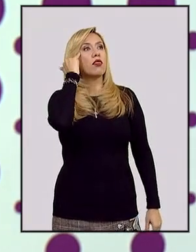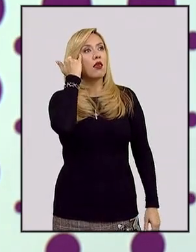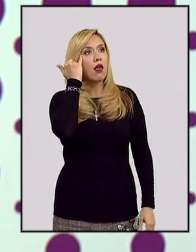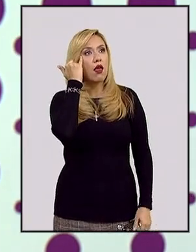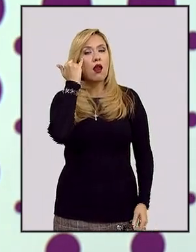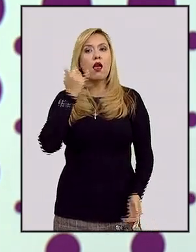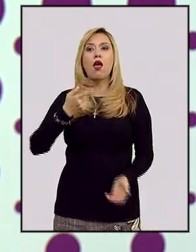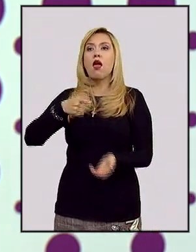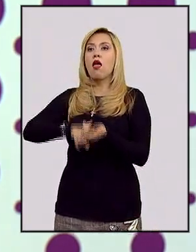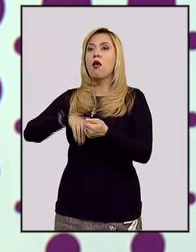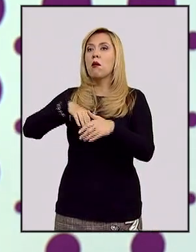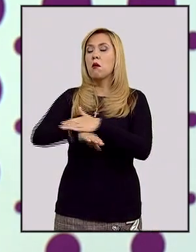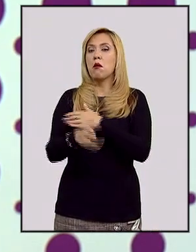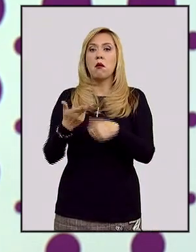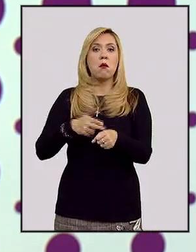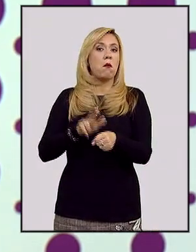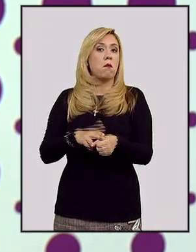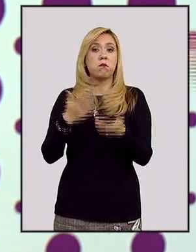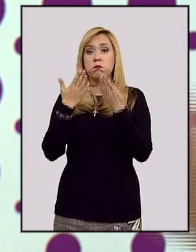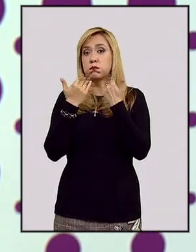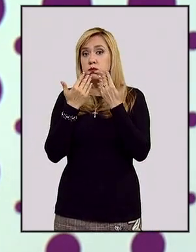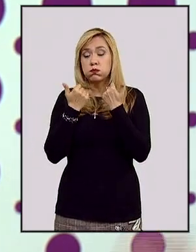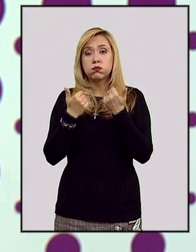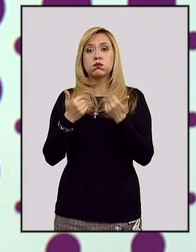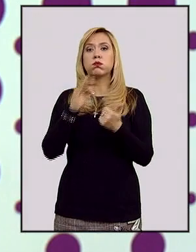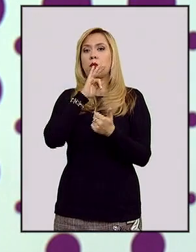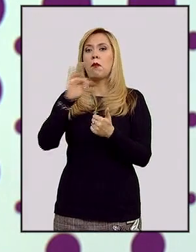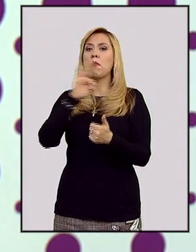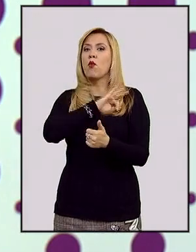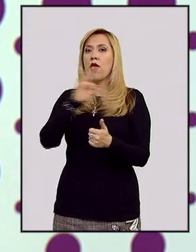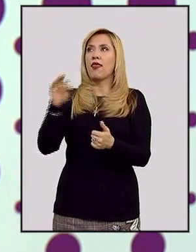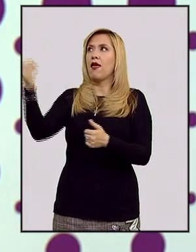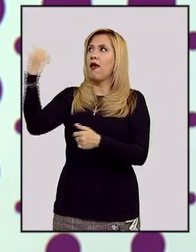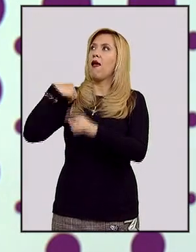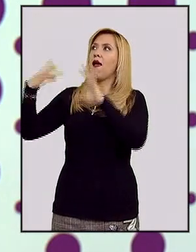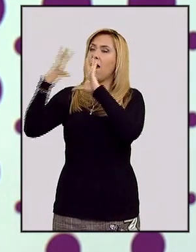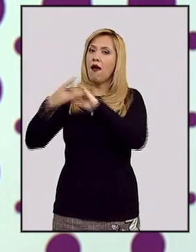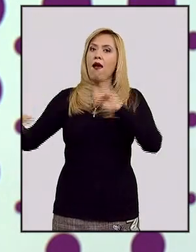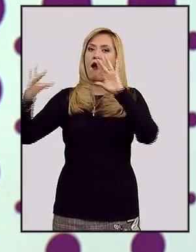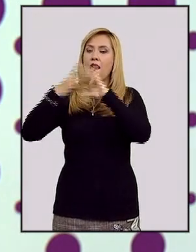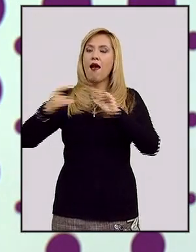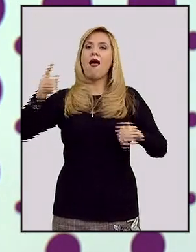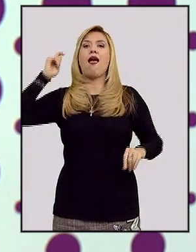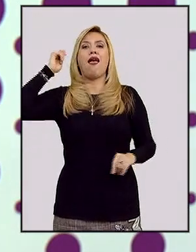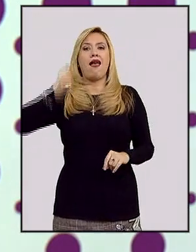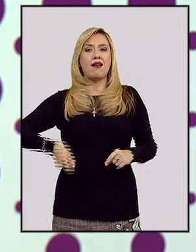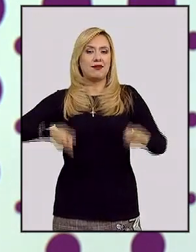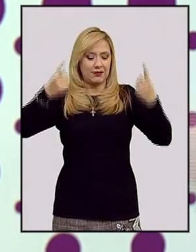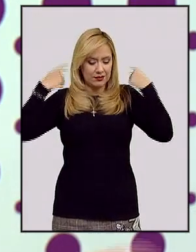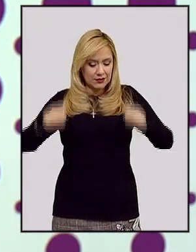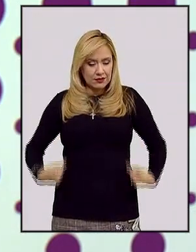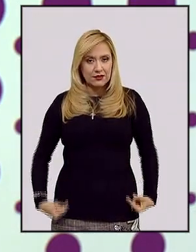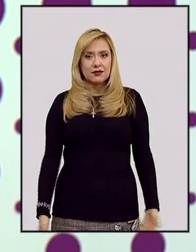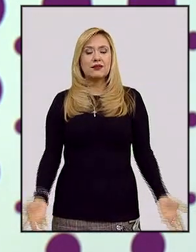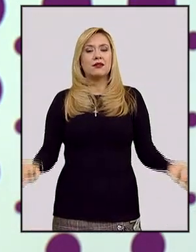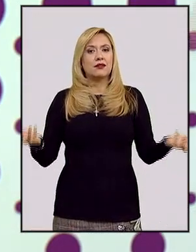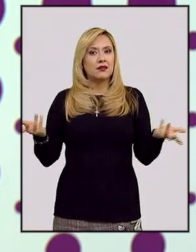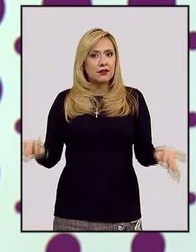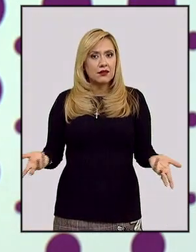dentro de los hospitales para que puedan traducir a las mujeres cuáles van a ser los procesos que van a sufrir sus cuerpos,